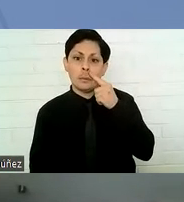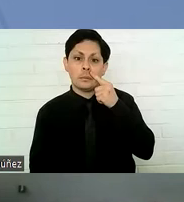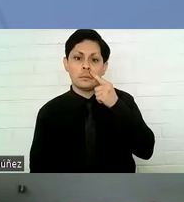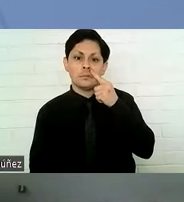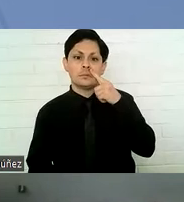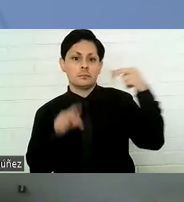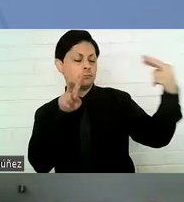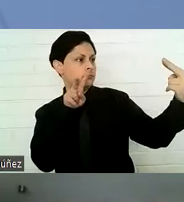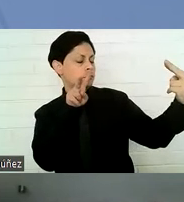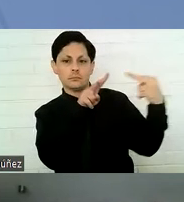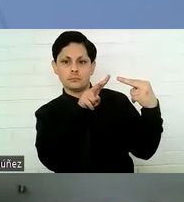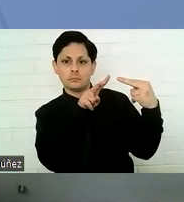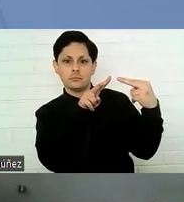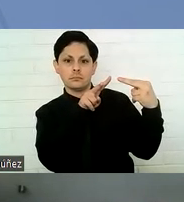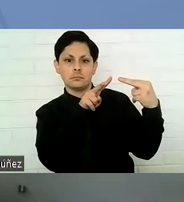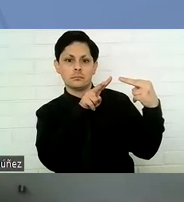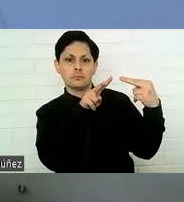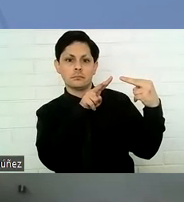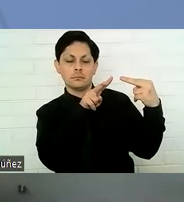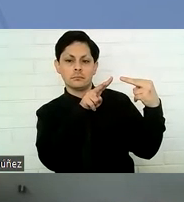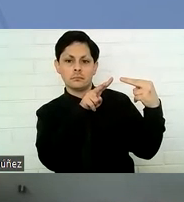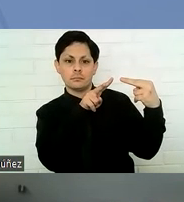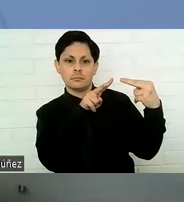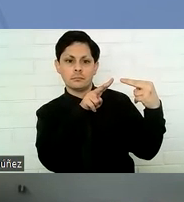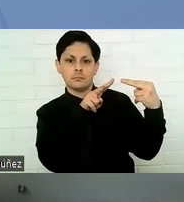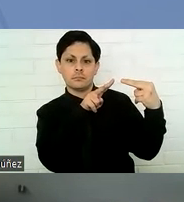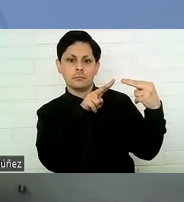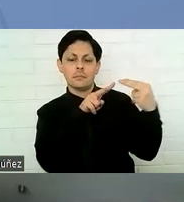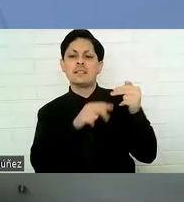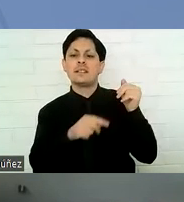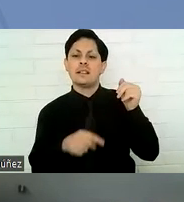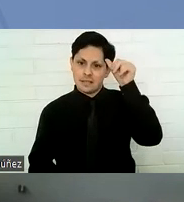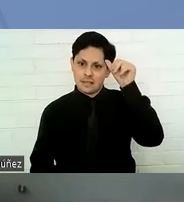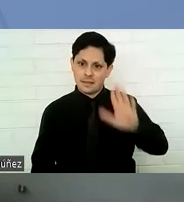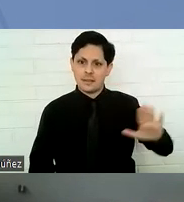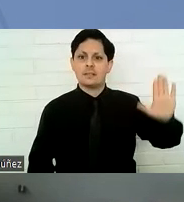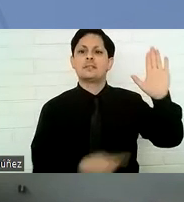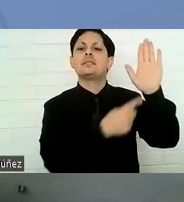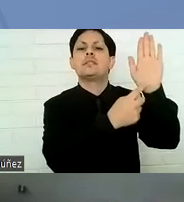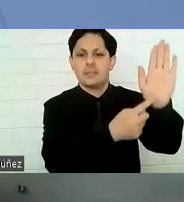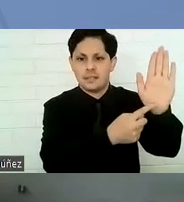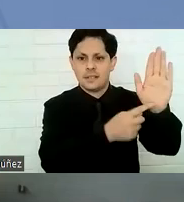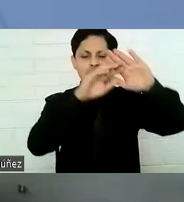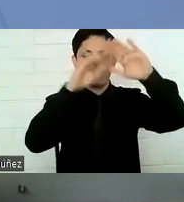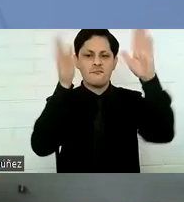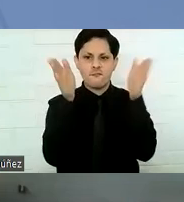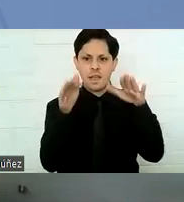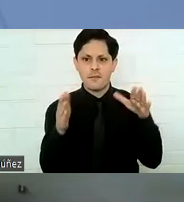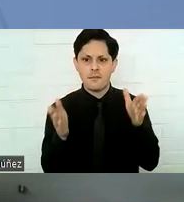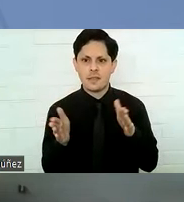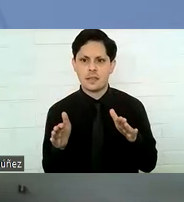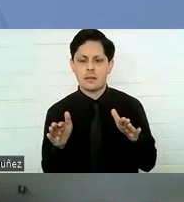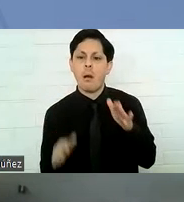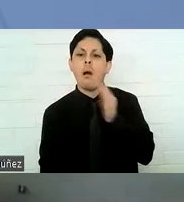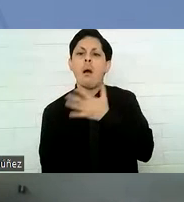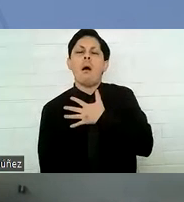mujeres. Pues estos, diríamos, estas representaciones de belleza, de este cuerpo